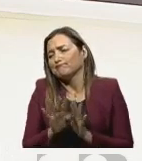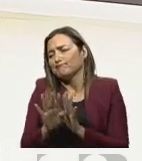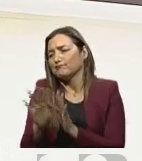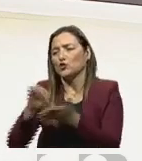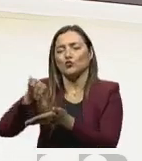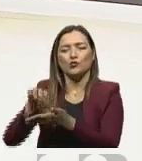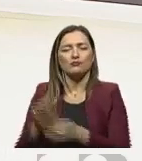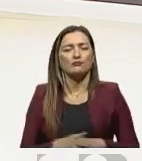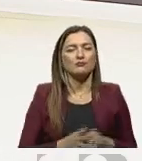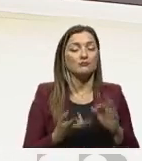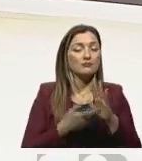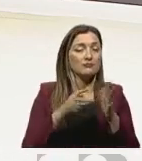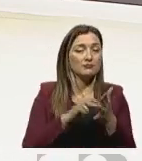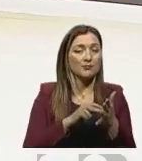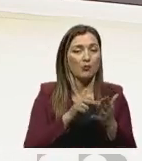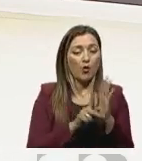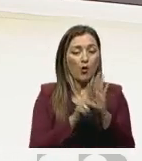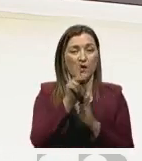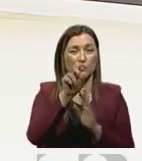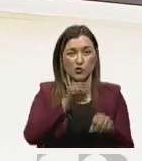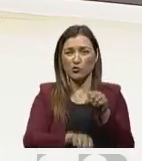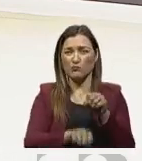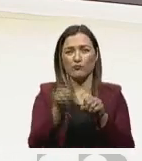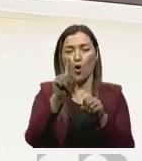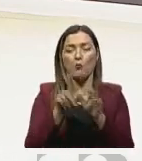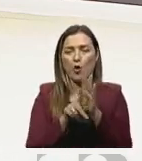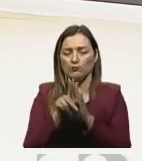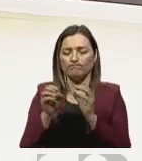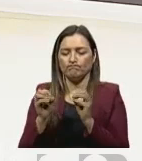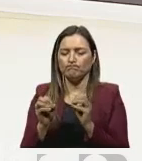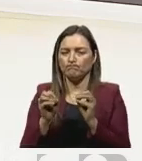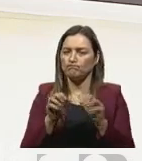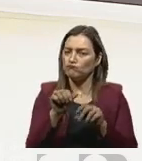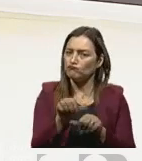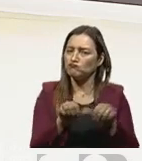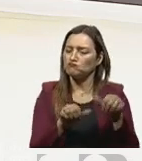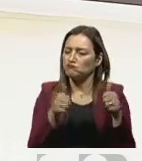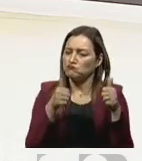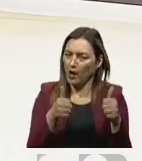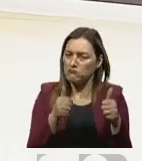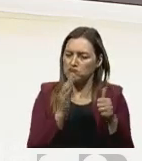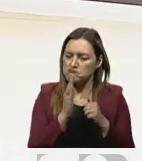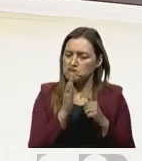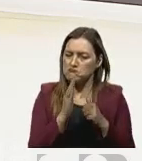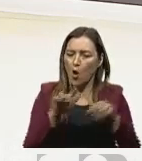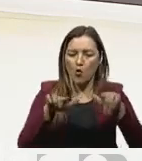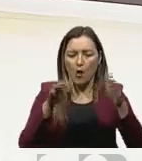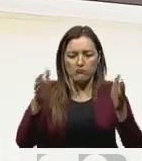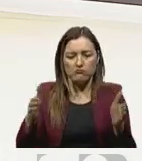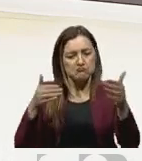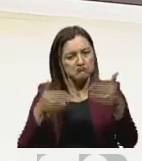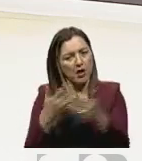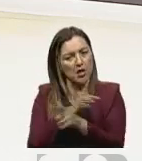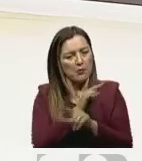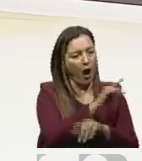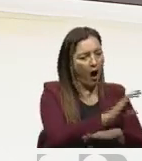no es destrucción El Progreso organizado bien administrado crea este espacio libre para la